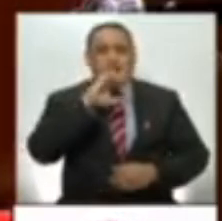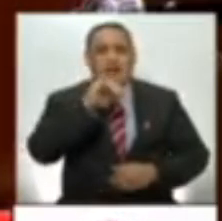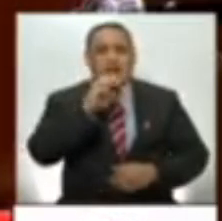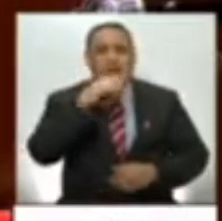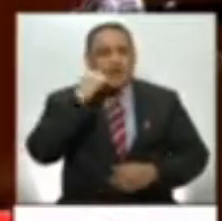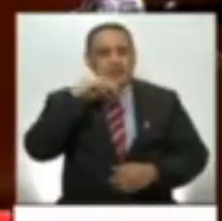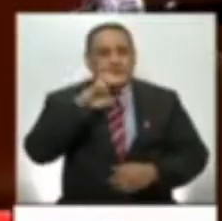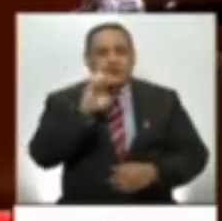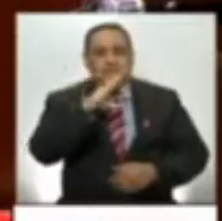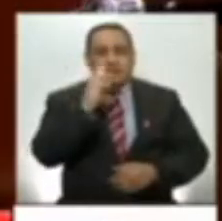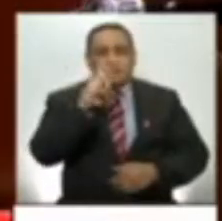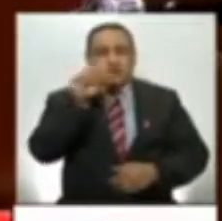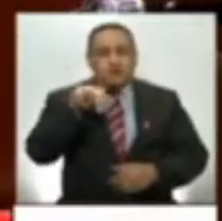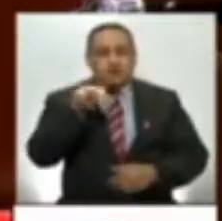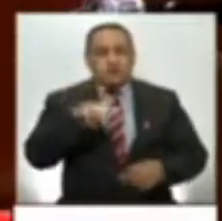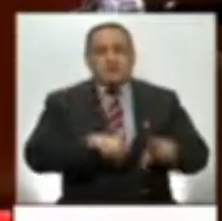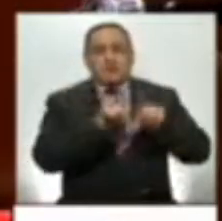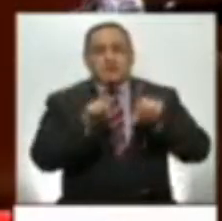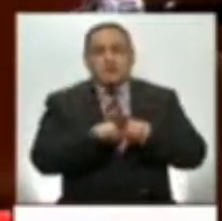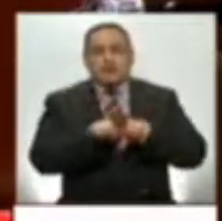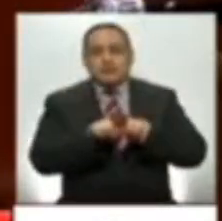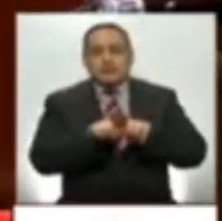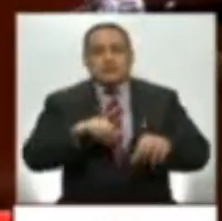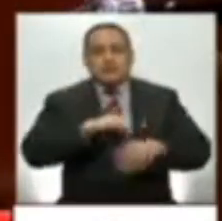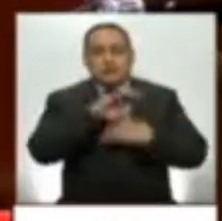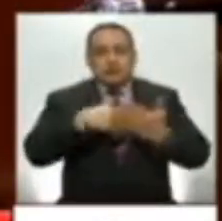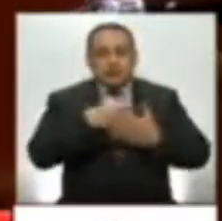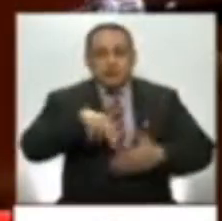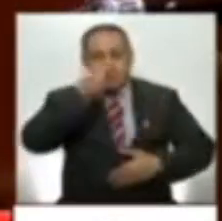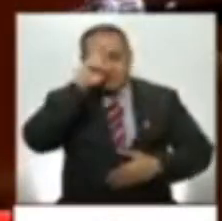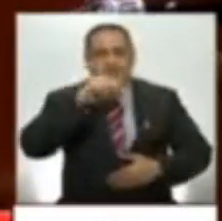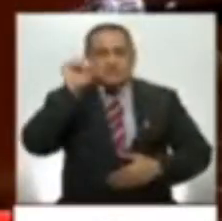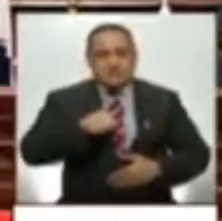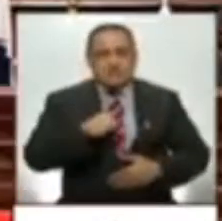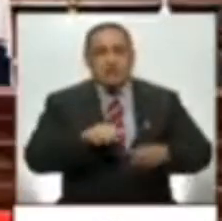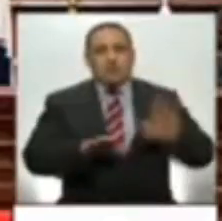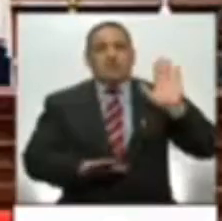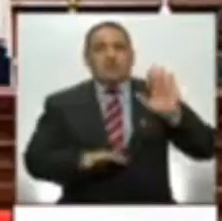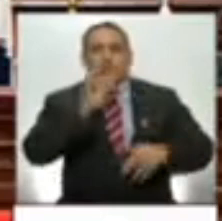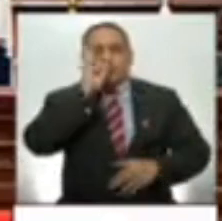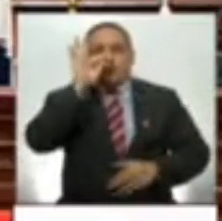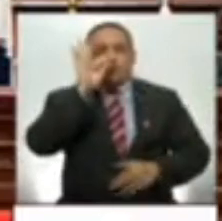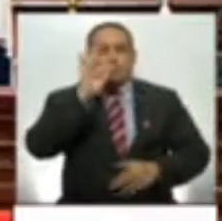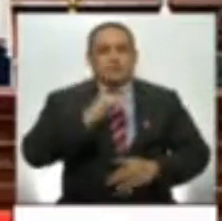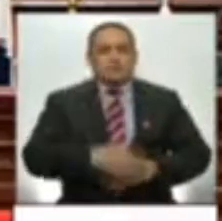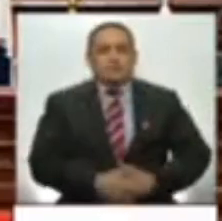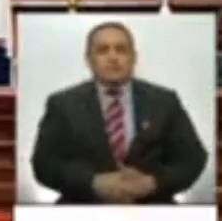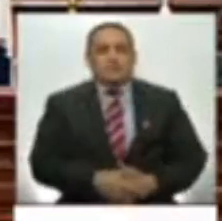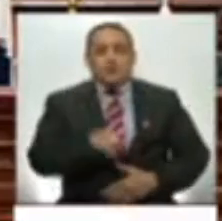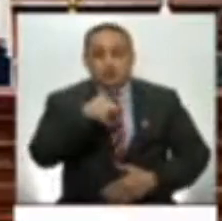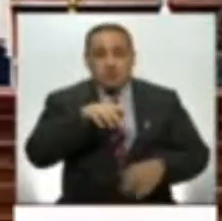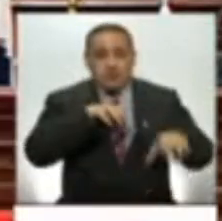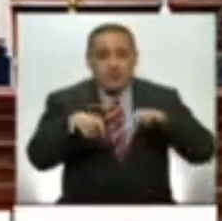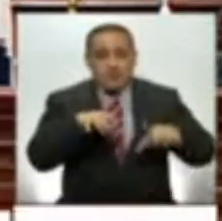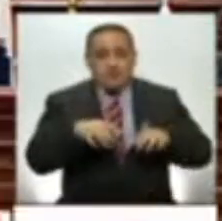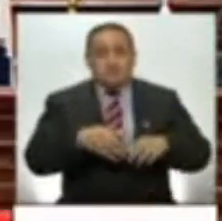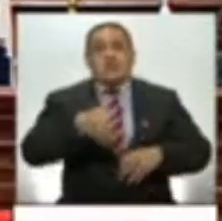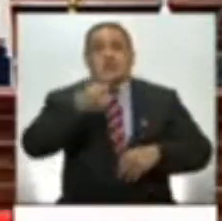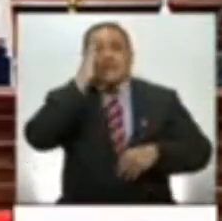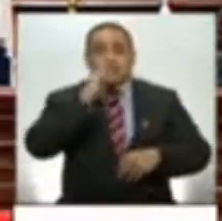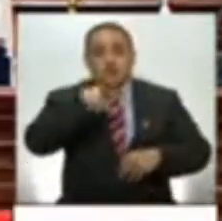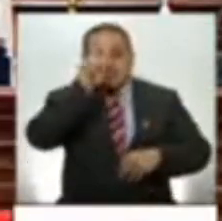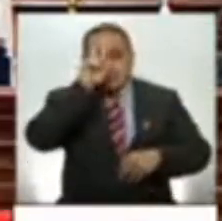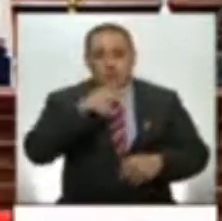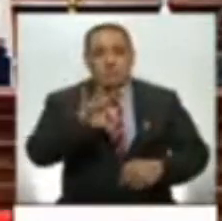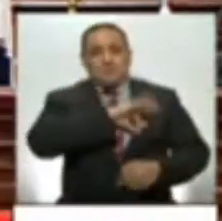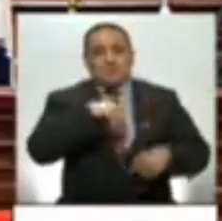Palomino, y por nuestro Perú, sí, juro. Si así lo hace, que Dios y la